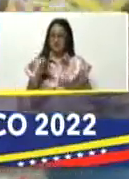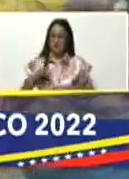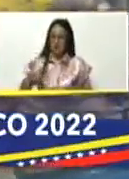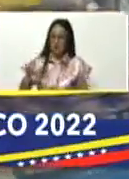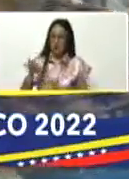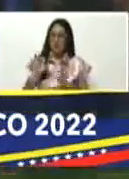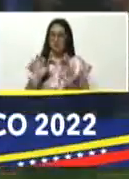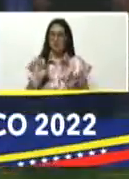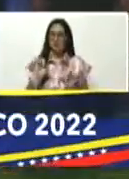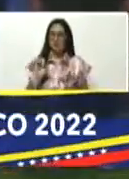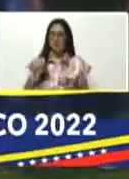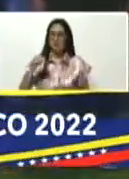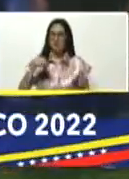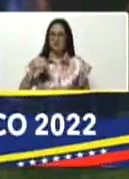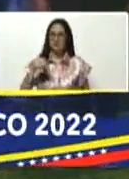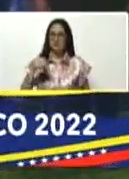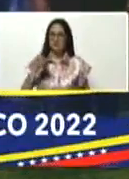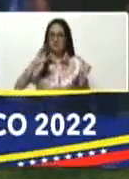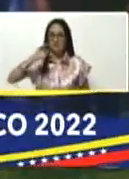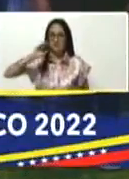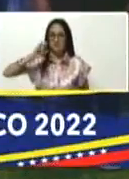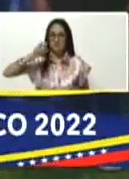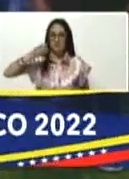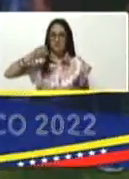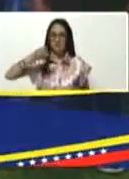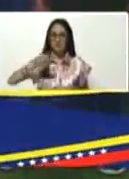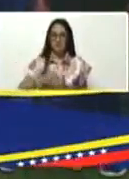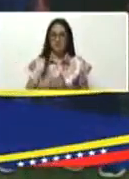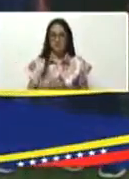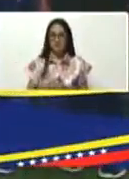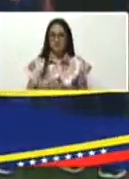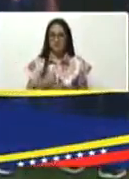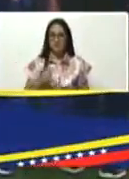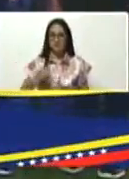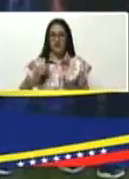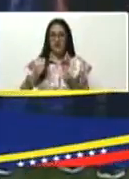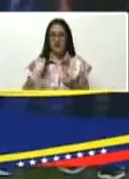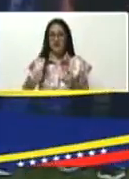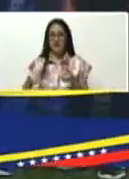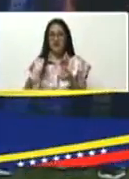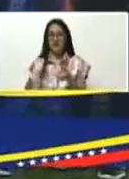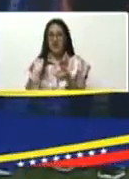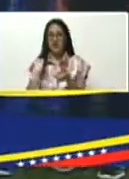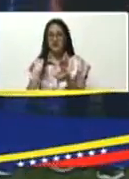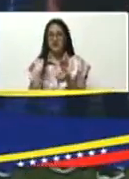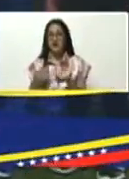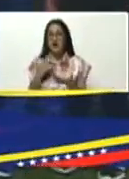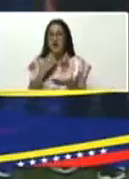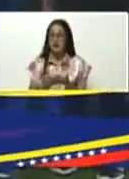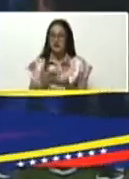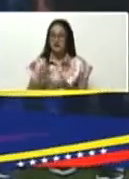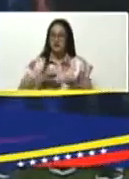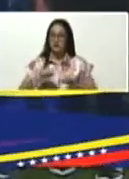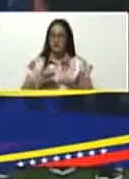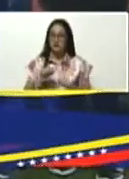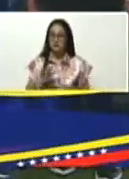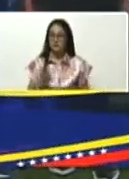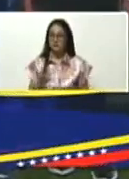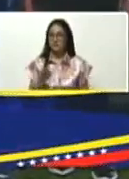este ciclo de maíz. Llegó los fertilizantes a tiempo, la urea. Gracias a esa gestión,